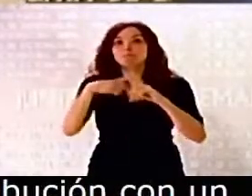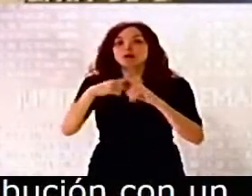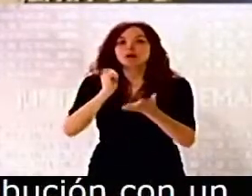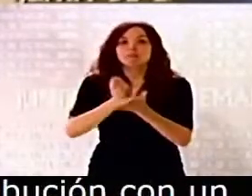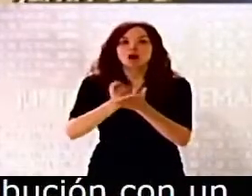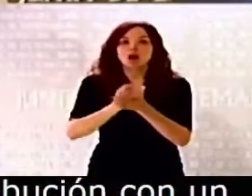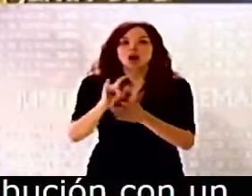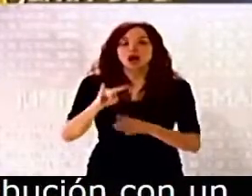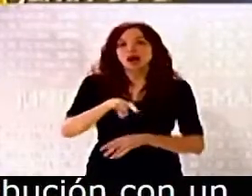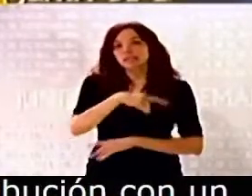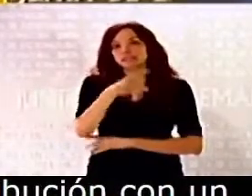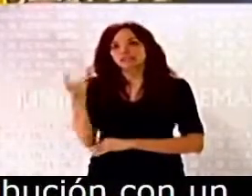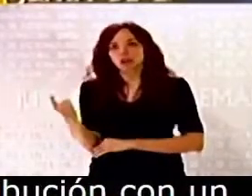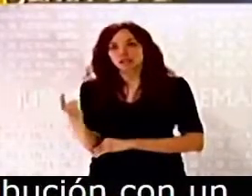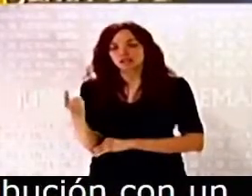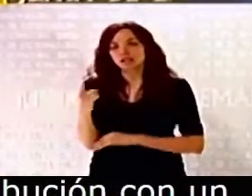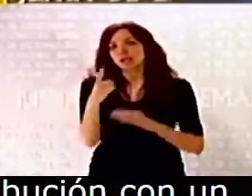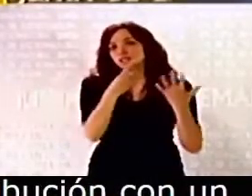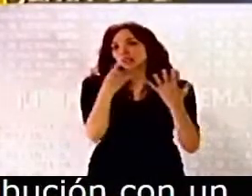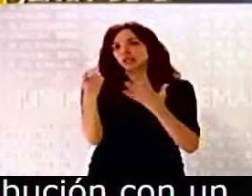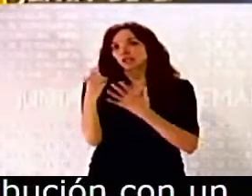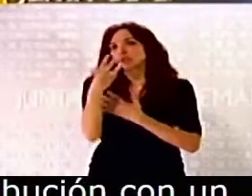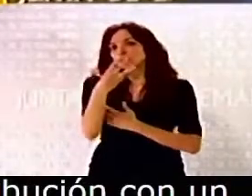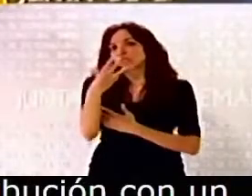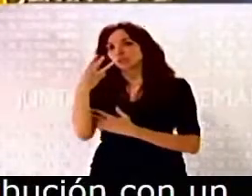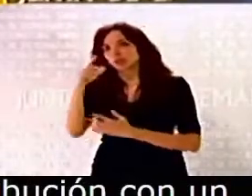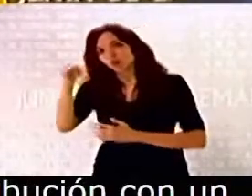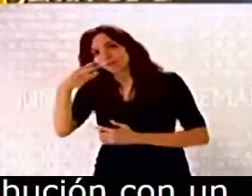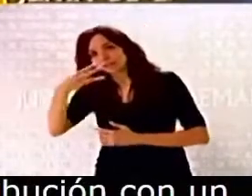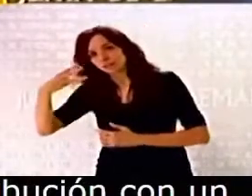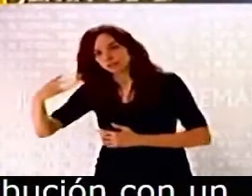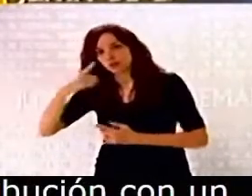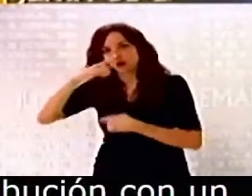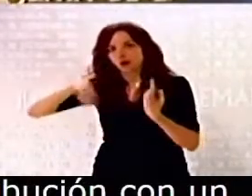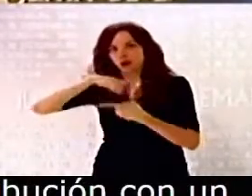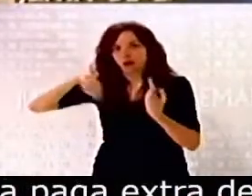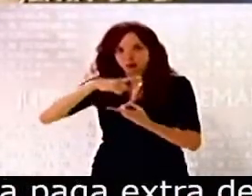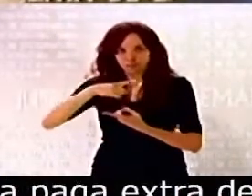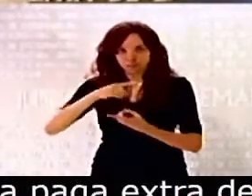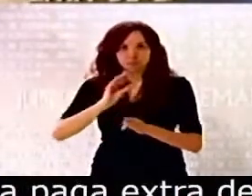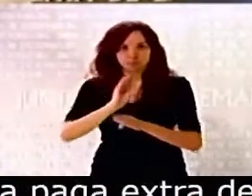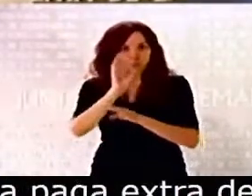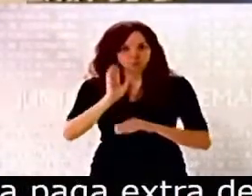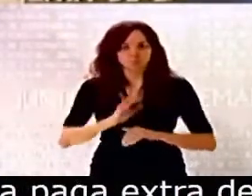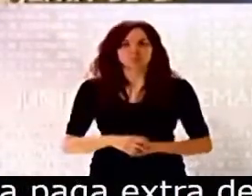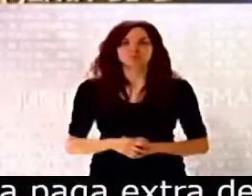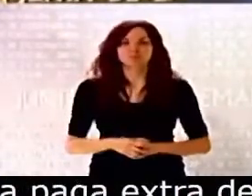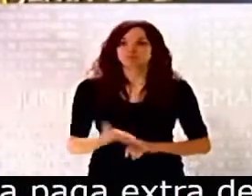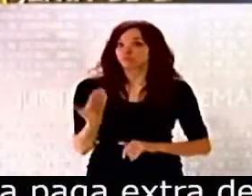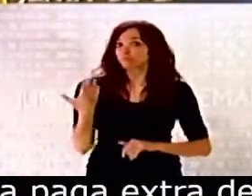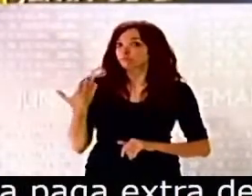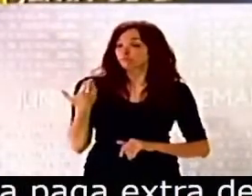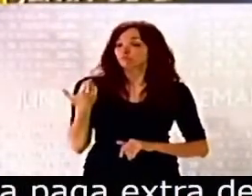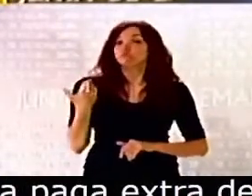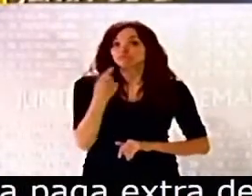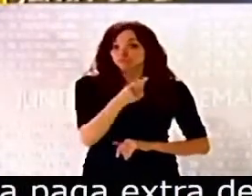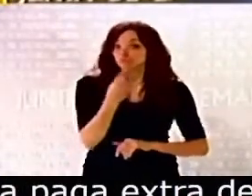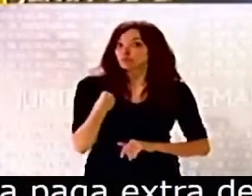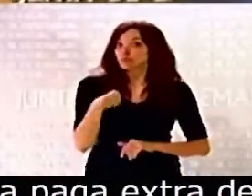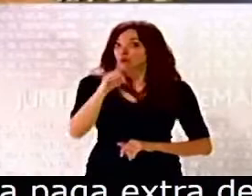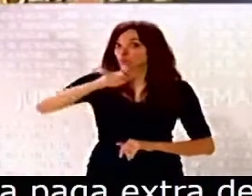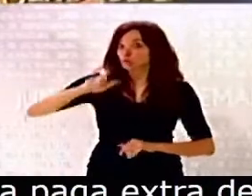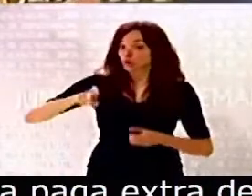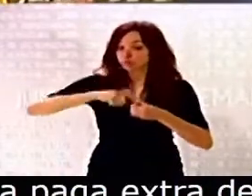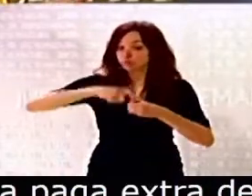de 633,33 anual. Antes, estas contrataciones de esos participantes en estos programas